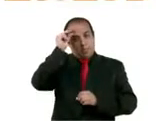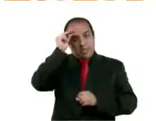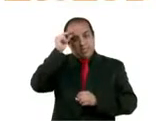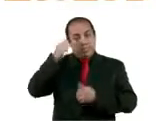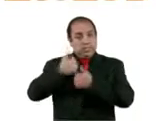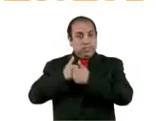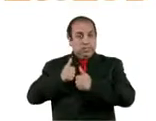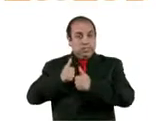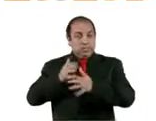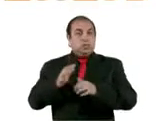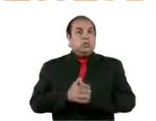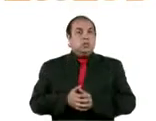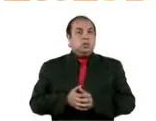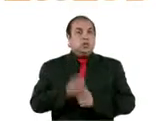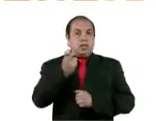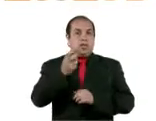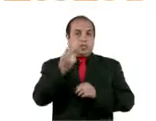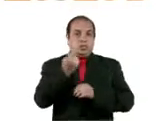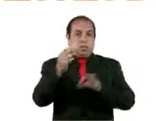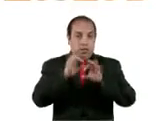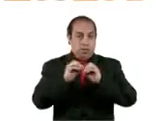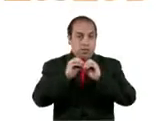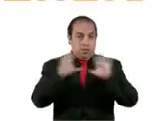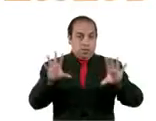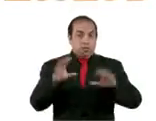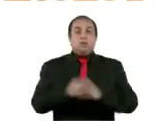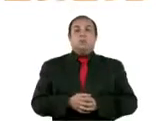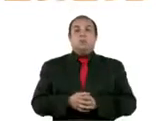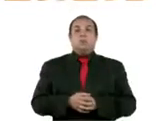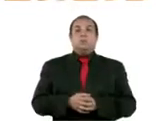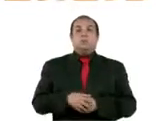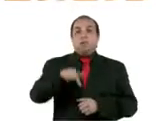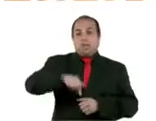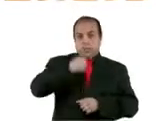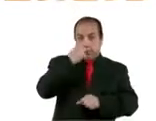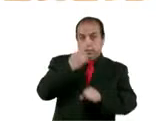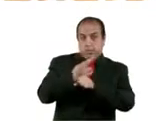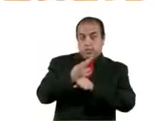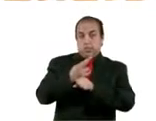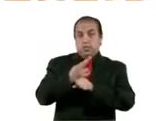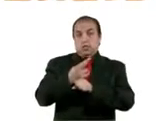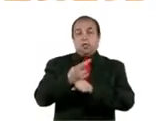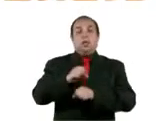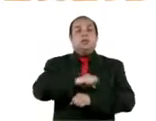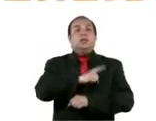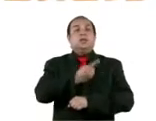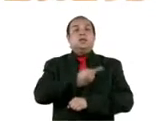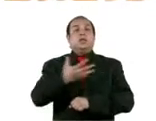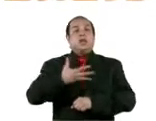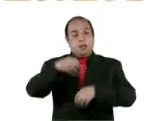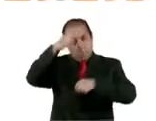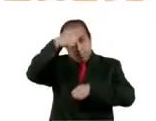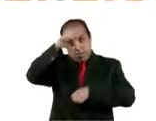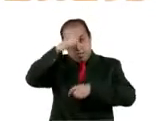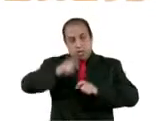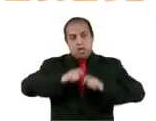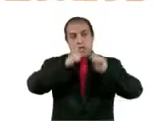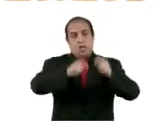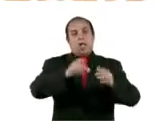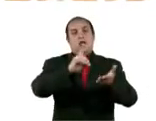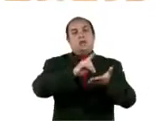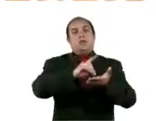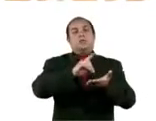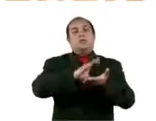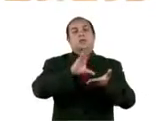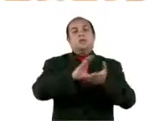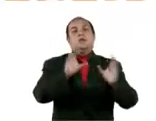es para que quede muy claro. La Secretaría de Salud tiene experiencia en otorgar estas constancias de